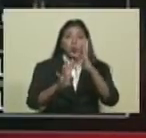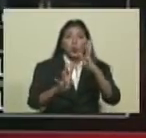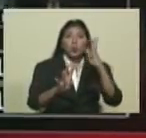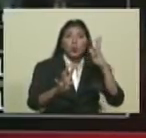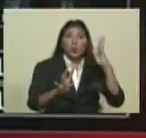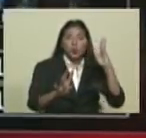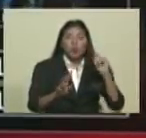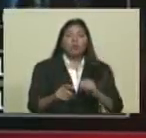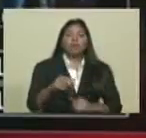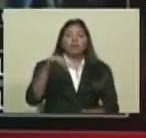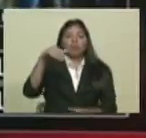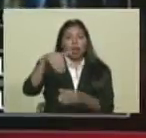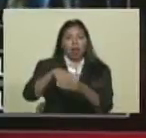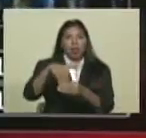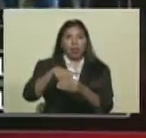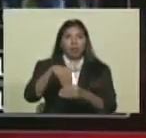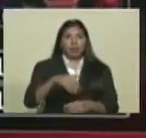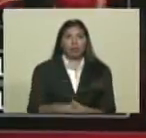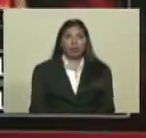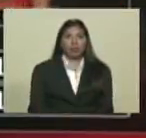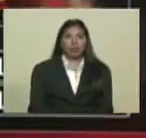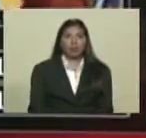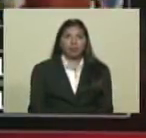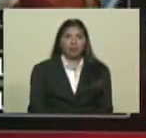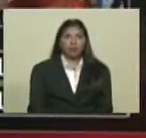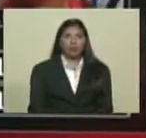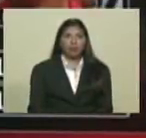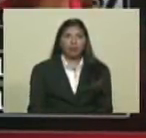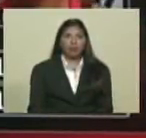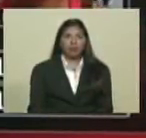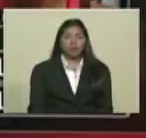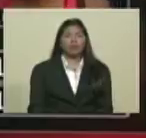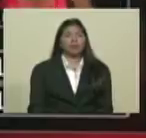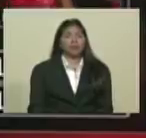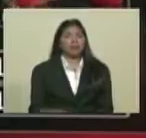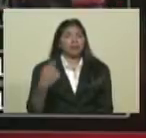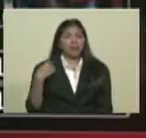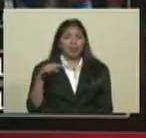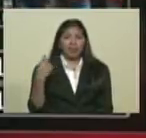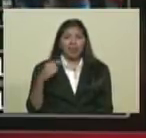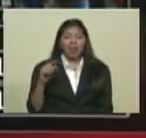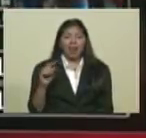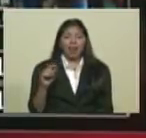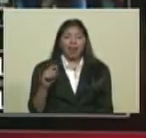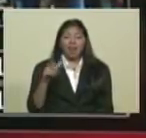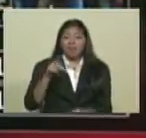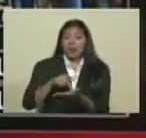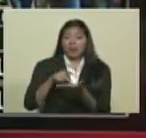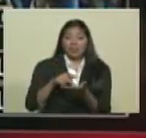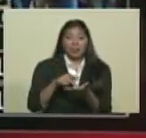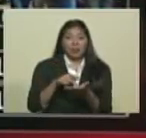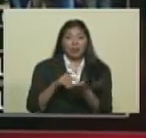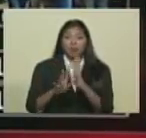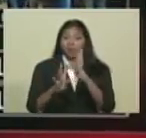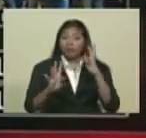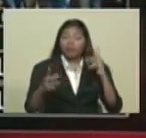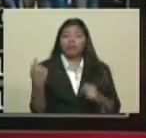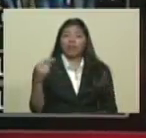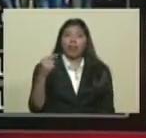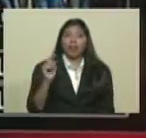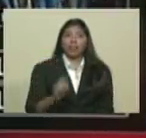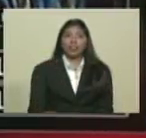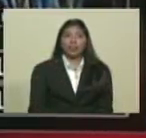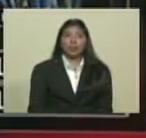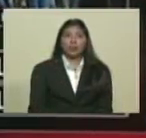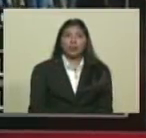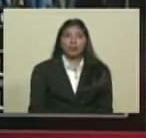electorales. Ahí está. El nivel de participación me dicen que es muy bueno. Ya es superior